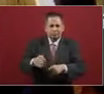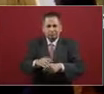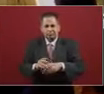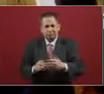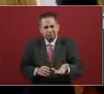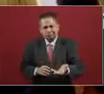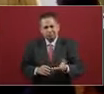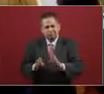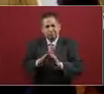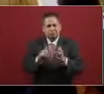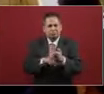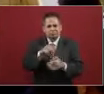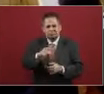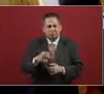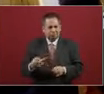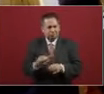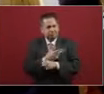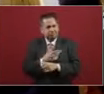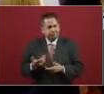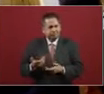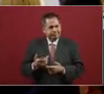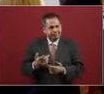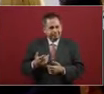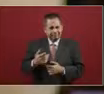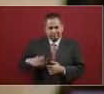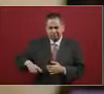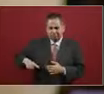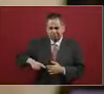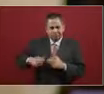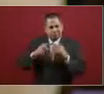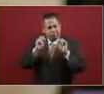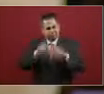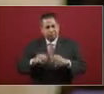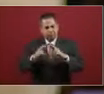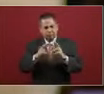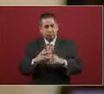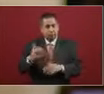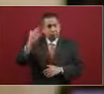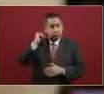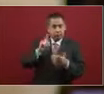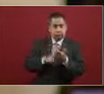con eso pues dejar por atrás lo que en